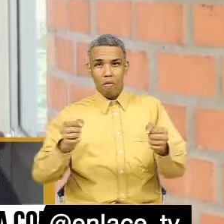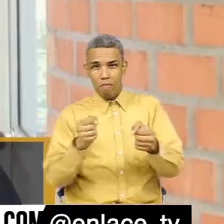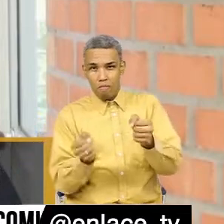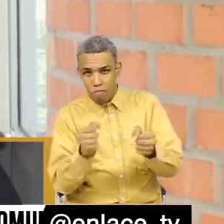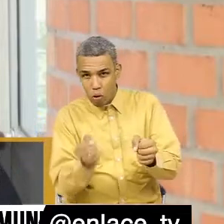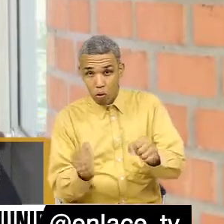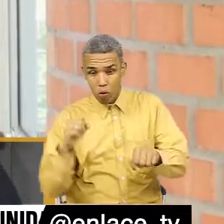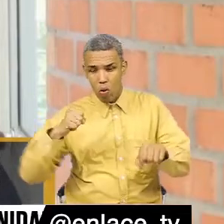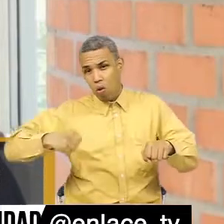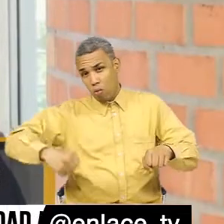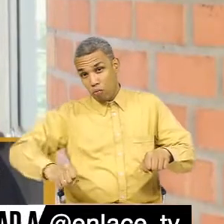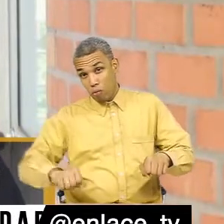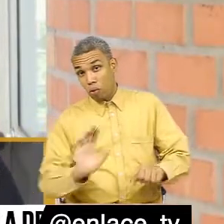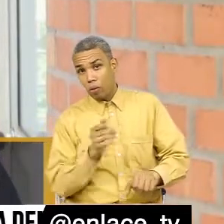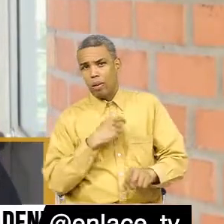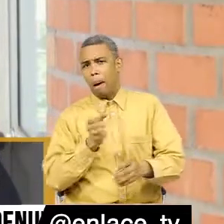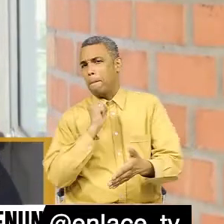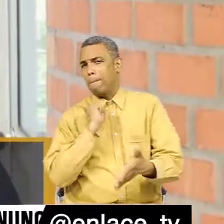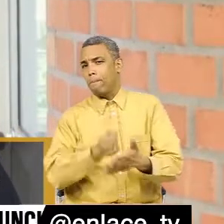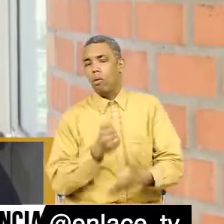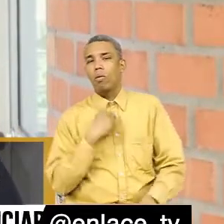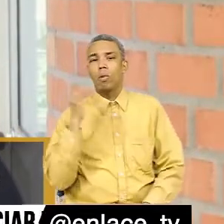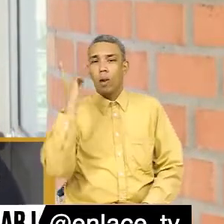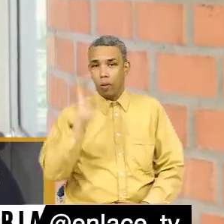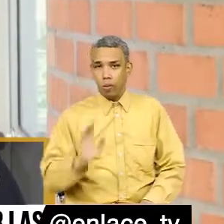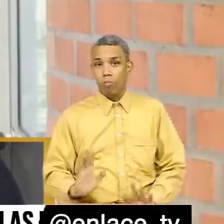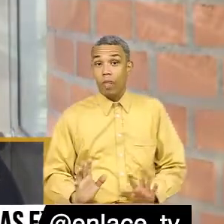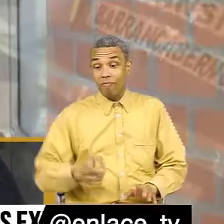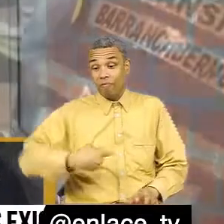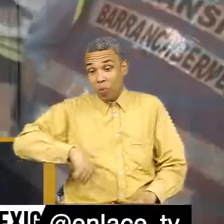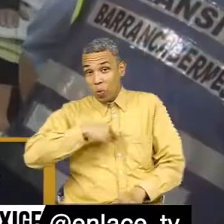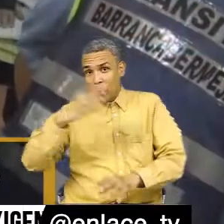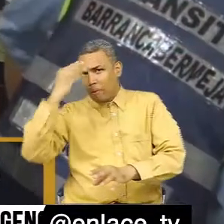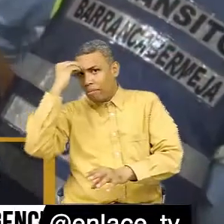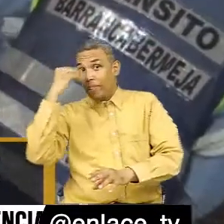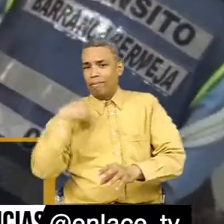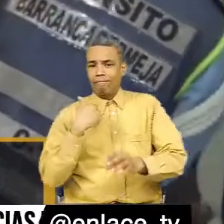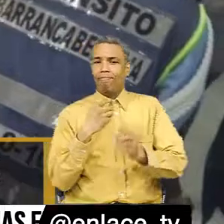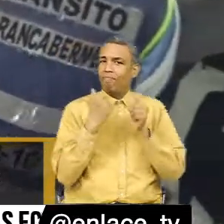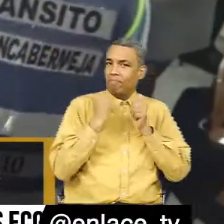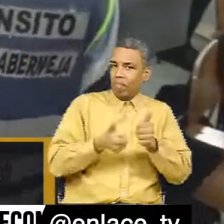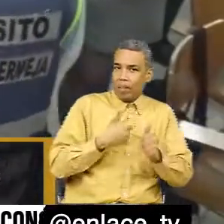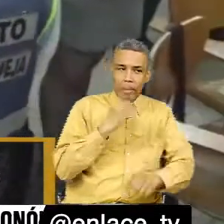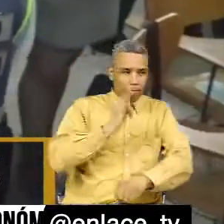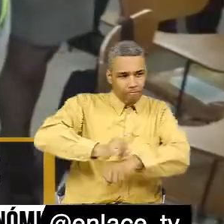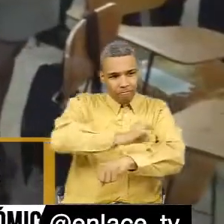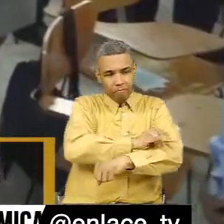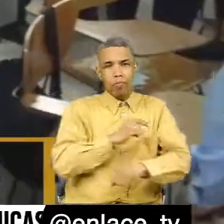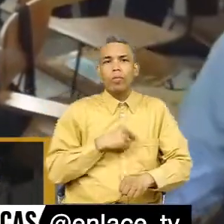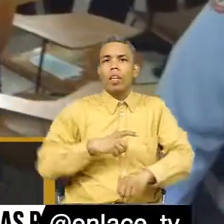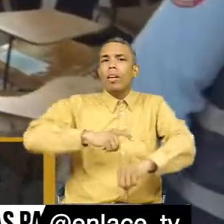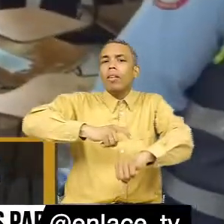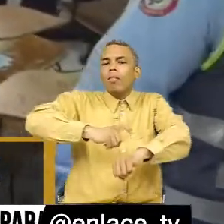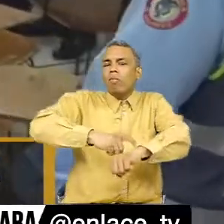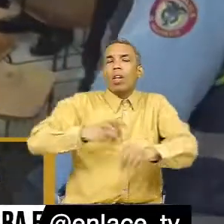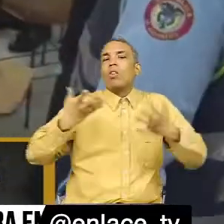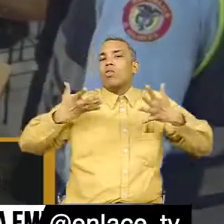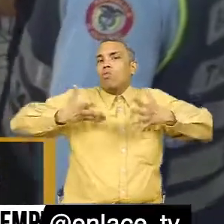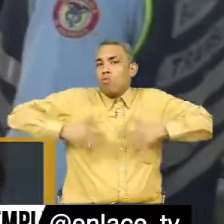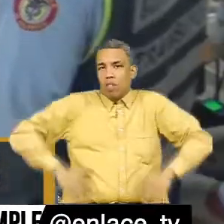manera se van a hacer ese tipo de, se seguirán haciendo ese tipo de aplicaciones. A cualquier hora el cuerpo motorizado de la ciudad